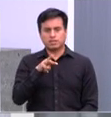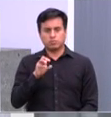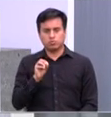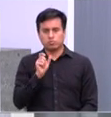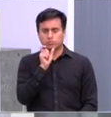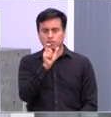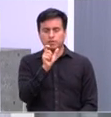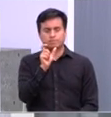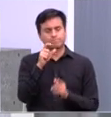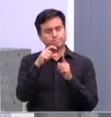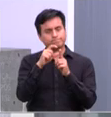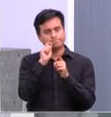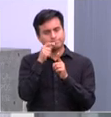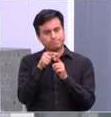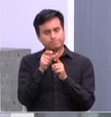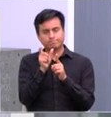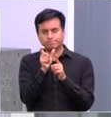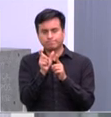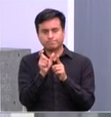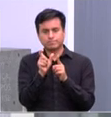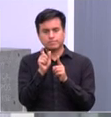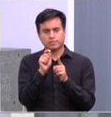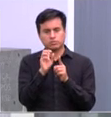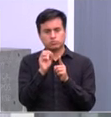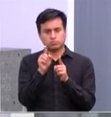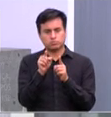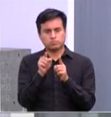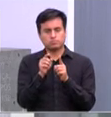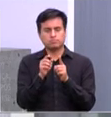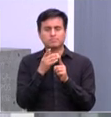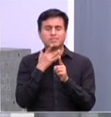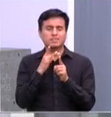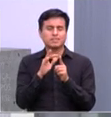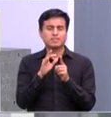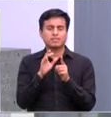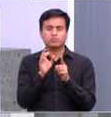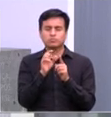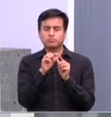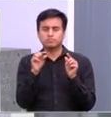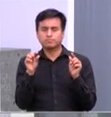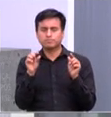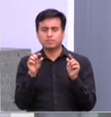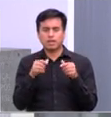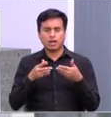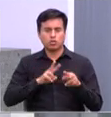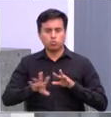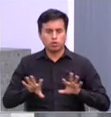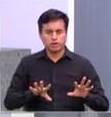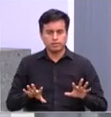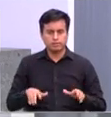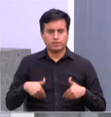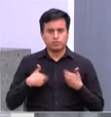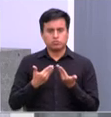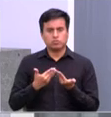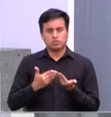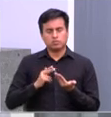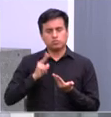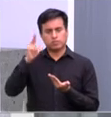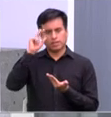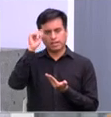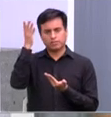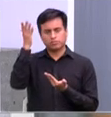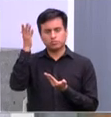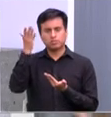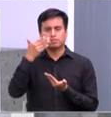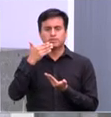su etimología, en teos, que significa actuar llevando al Dios de la creación y